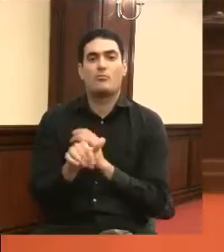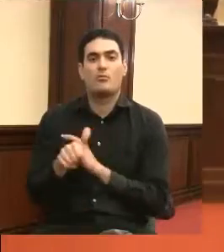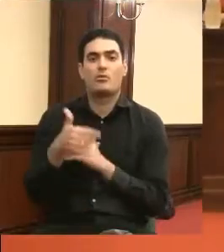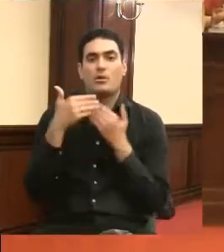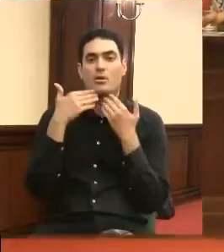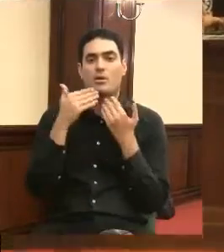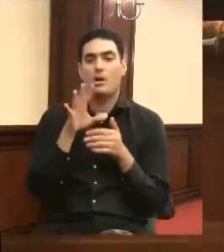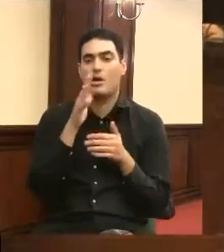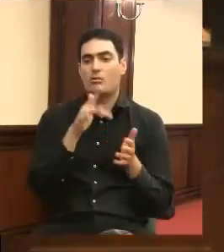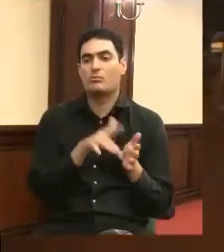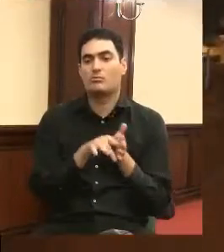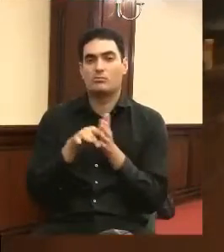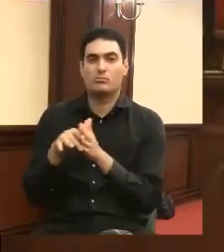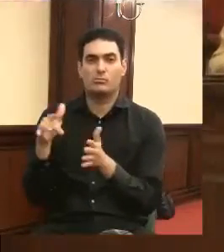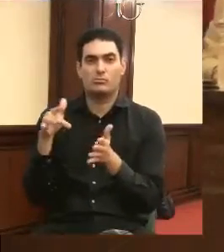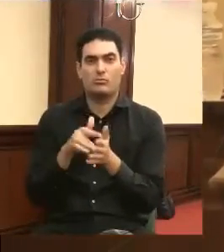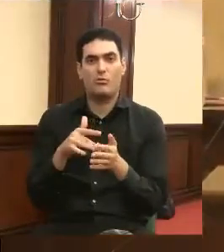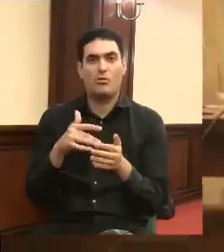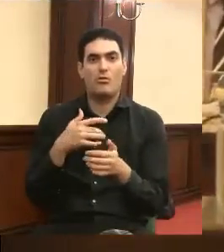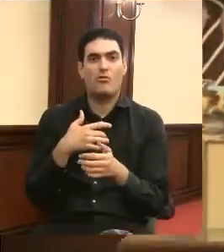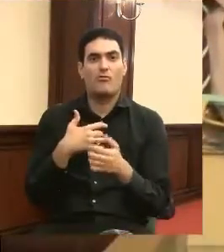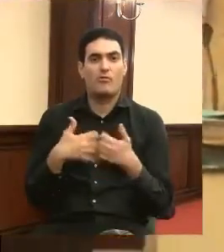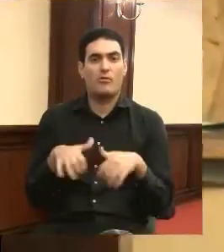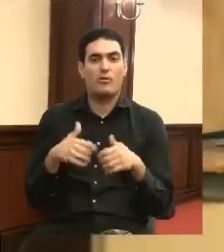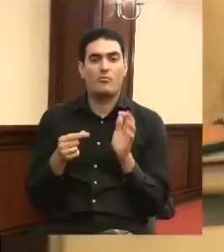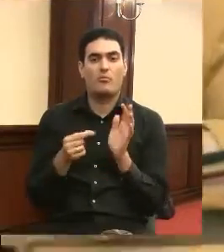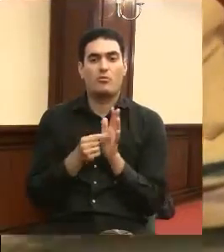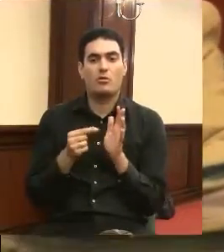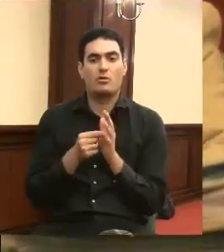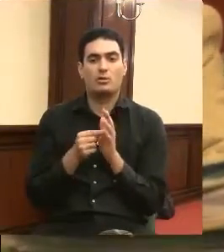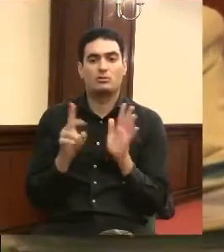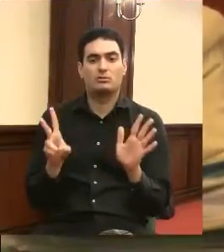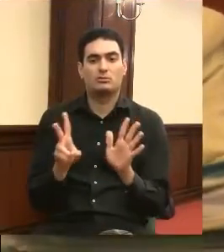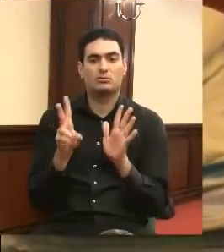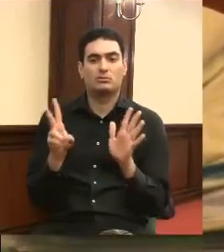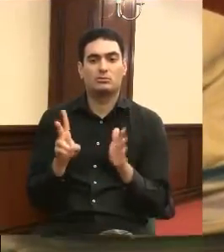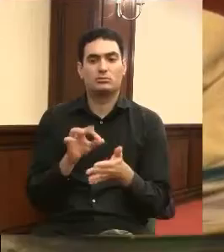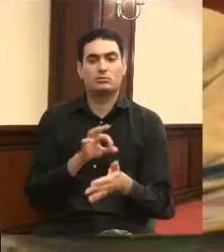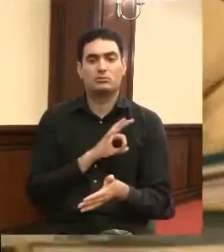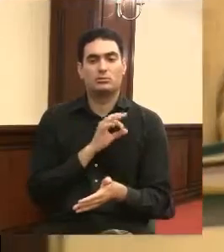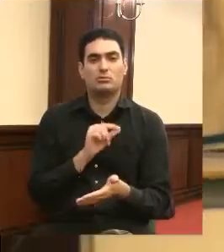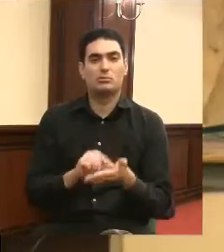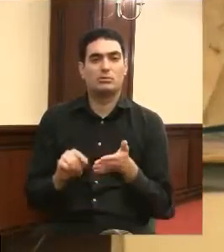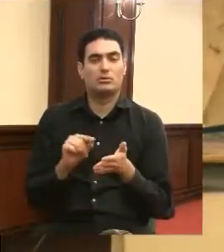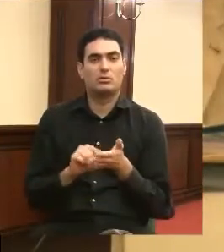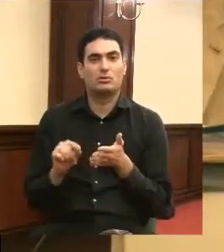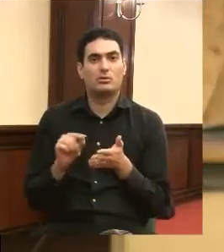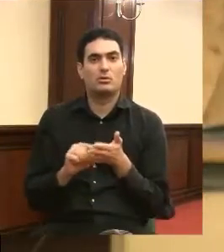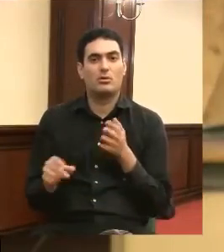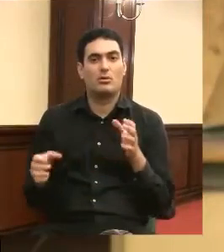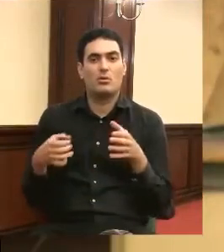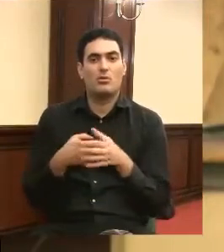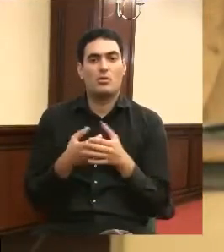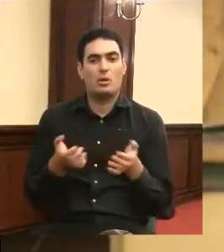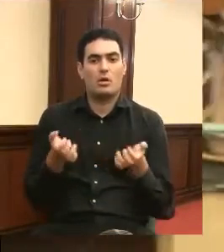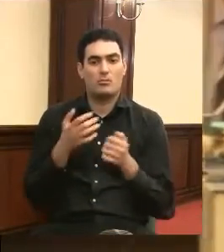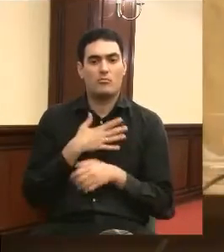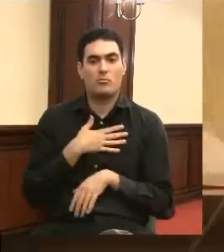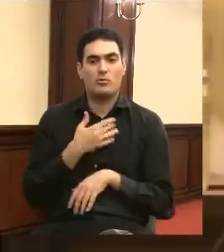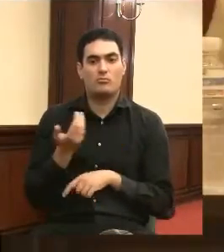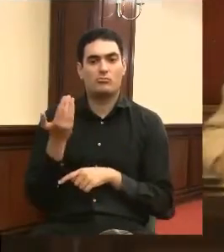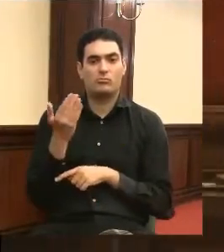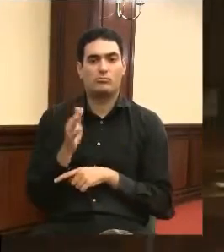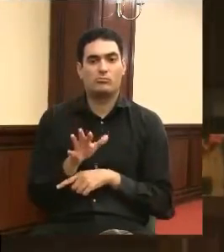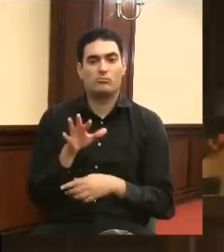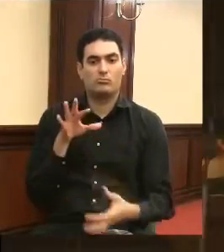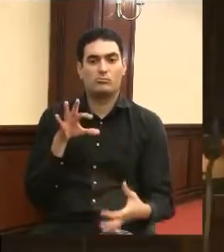Muchas gracias. Pasamos a las mociones. Punto número 7, señor secretario. Moción presentada por el Grupo Ganar Móstoles en relación